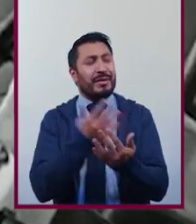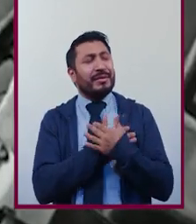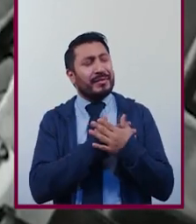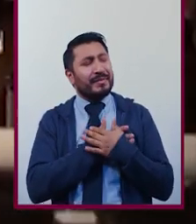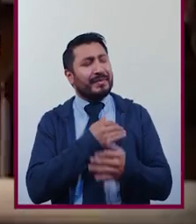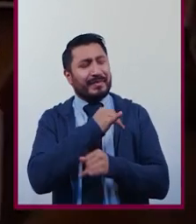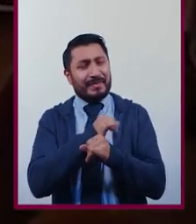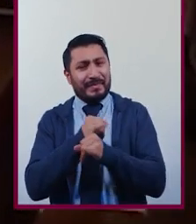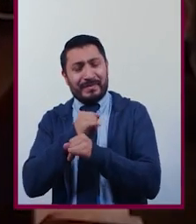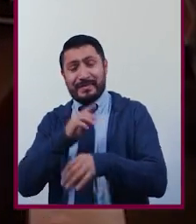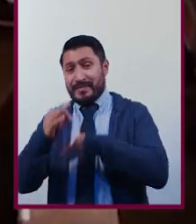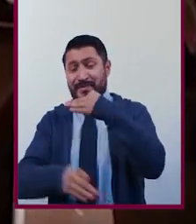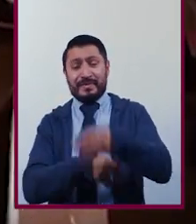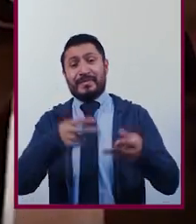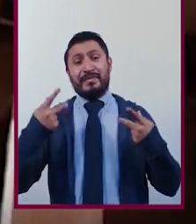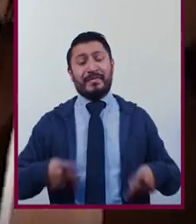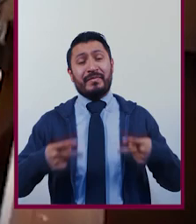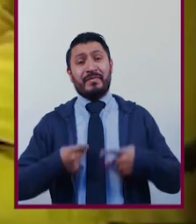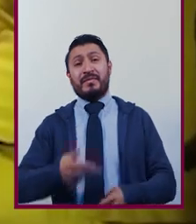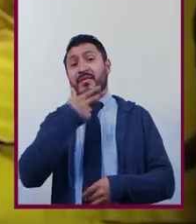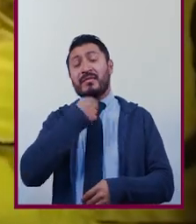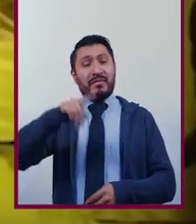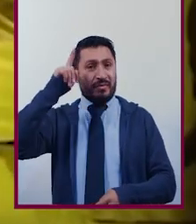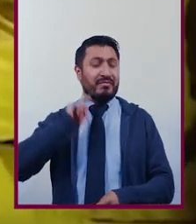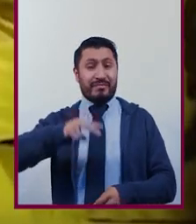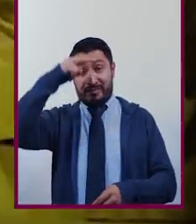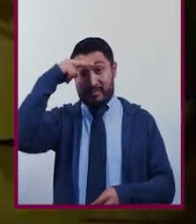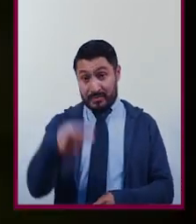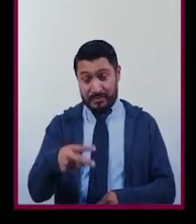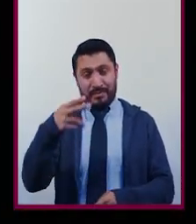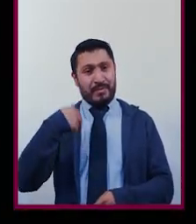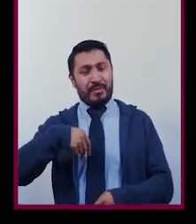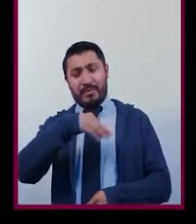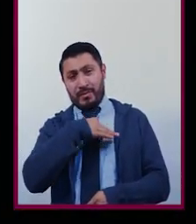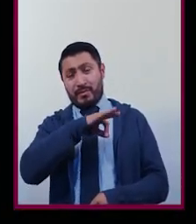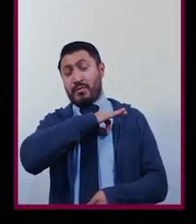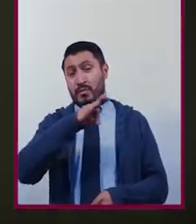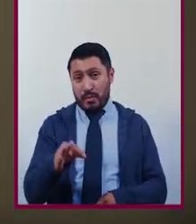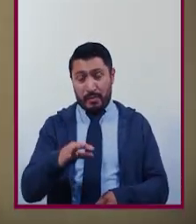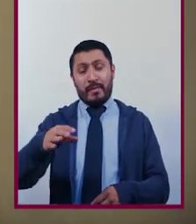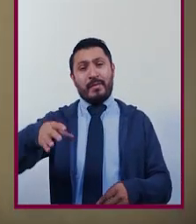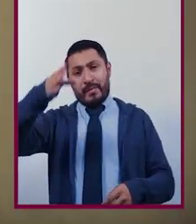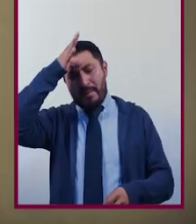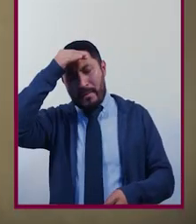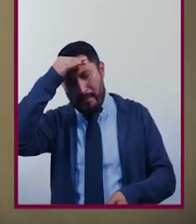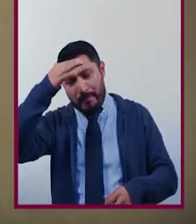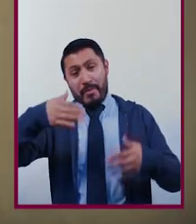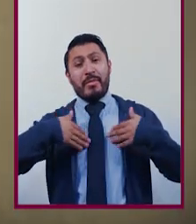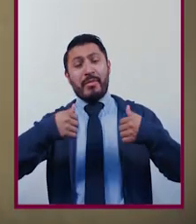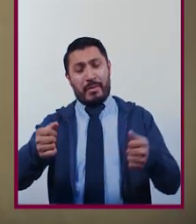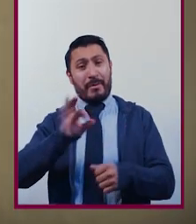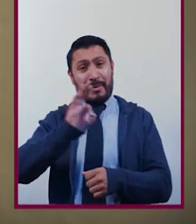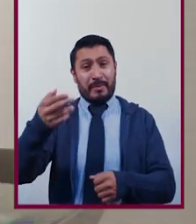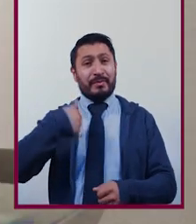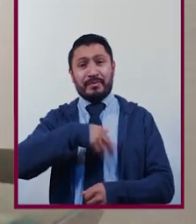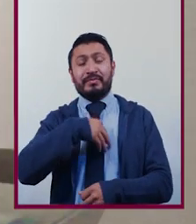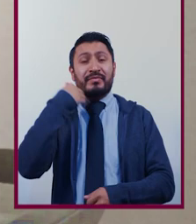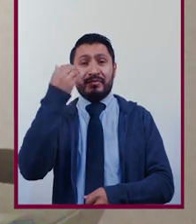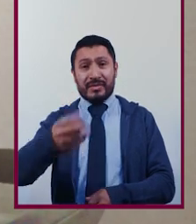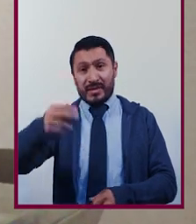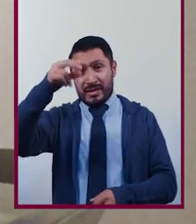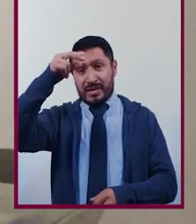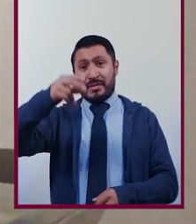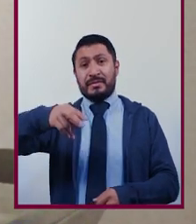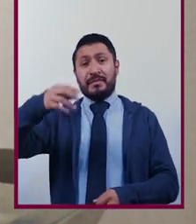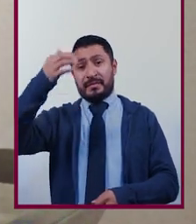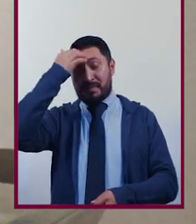tarea que todas las mujeres y hombres mexicanos podemos aprender y emprender si quisiéramos ampliar nuestra conciencia. Naturalmente,